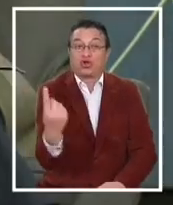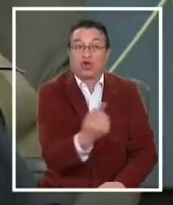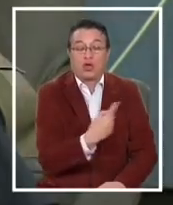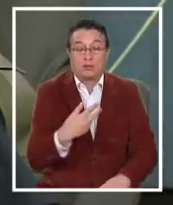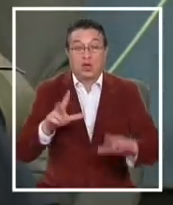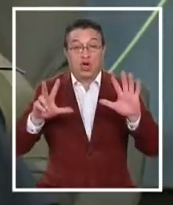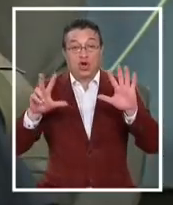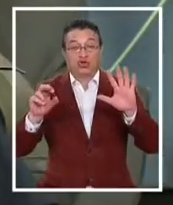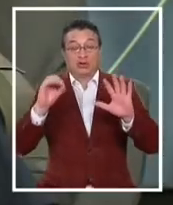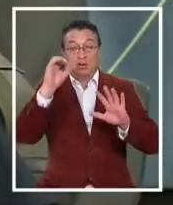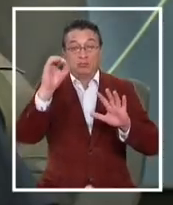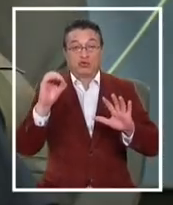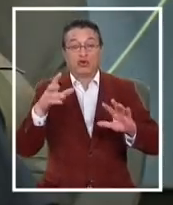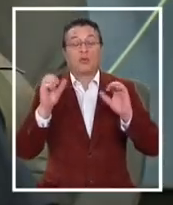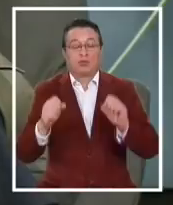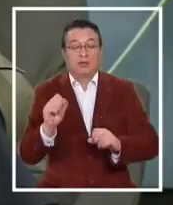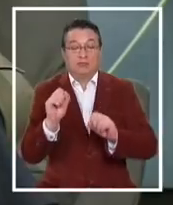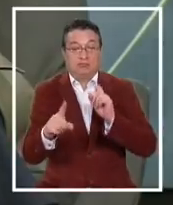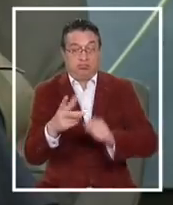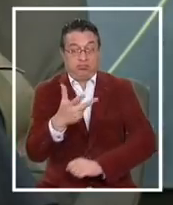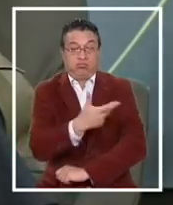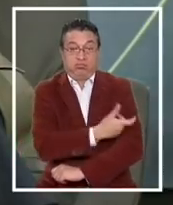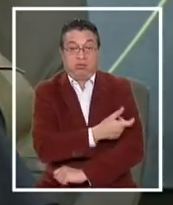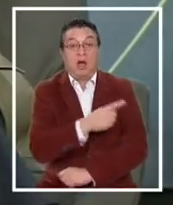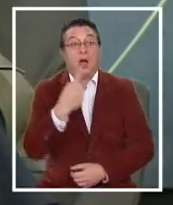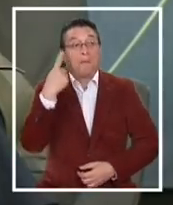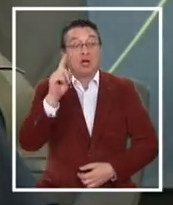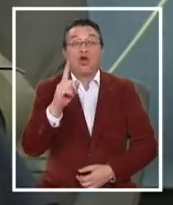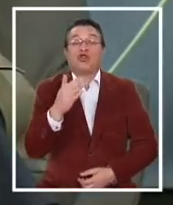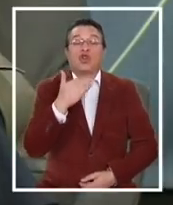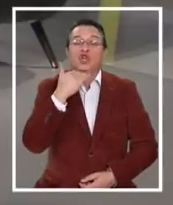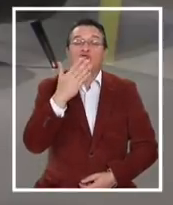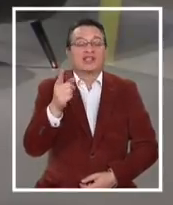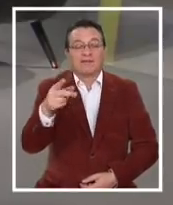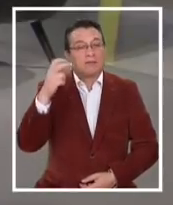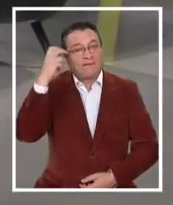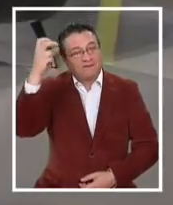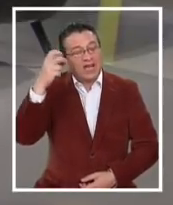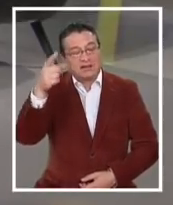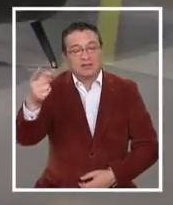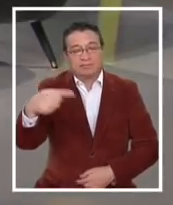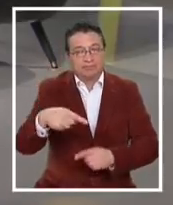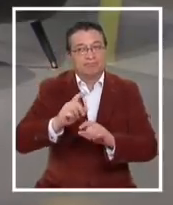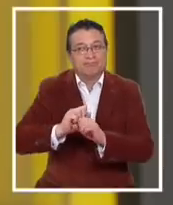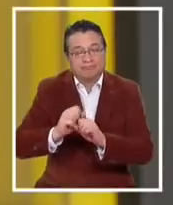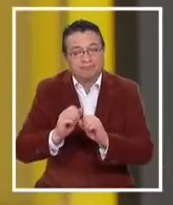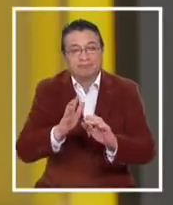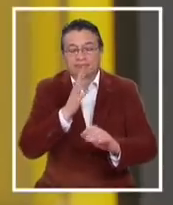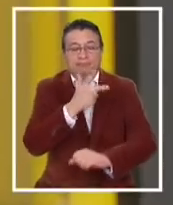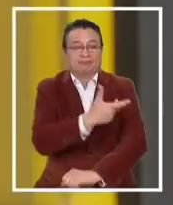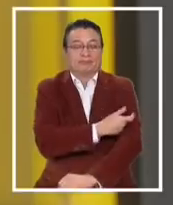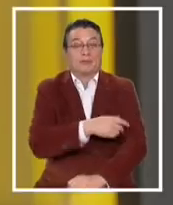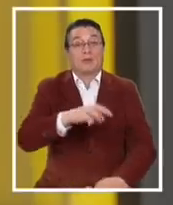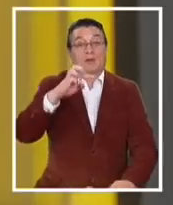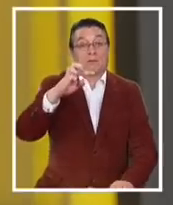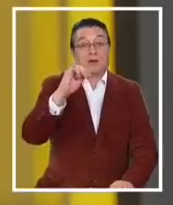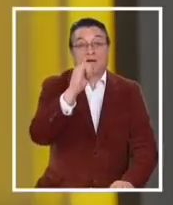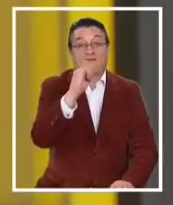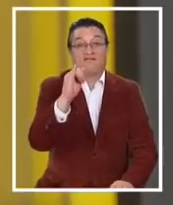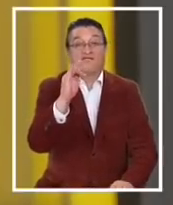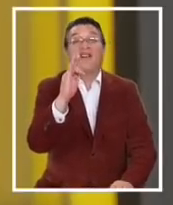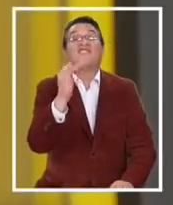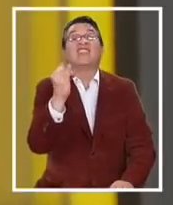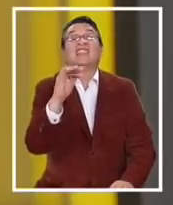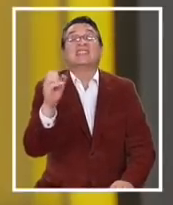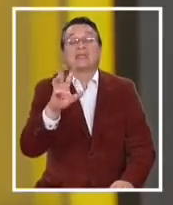este 80%, que tengamos inmunidad de rebaño, pero que no nos sirva para la variante brasileña. Es una posibilidad. Pfizer sabemos que tiene una